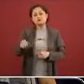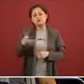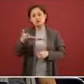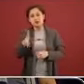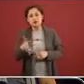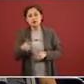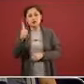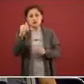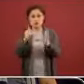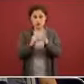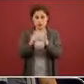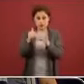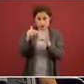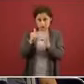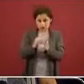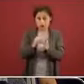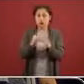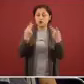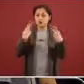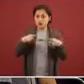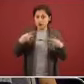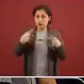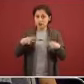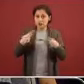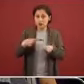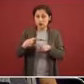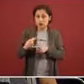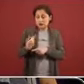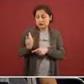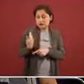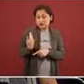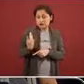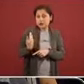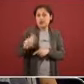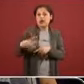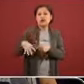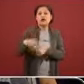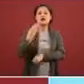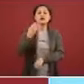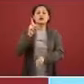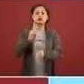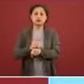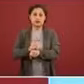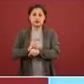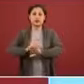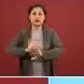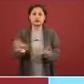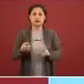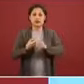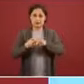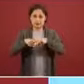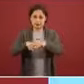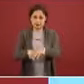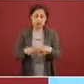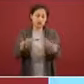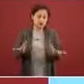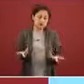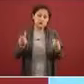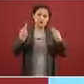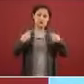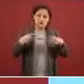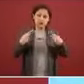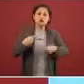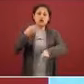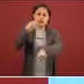millón, son casos que han ocurrido en las últimas 14 días. Es decir, son personas que padecen